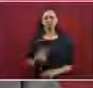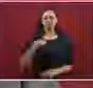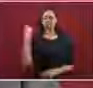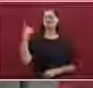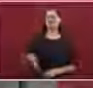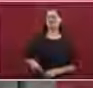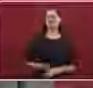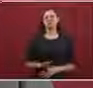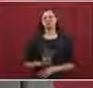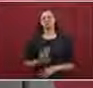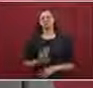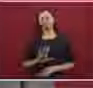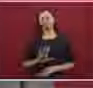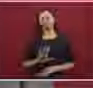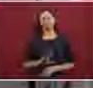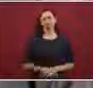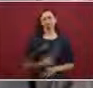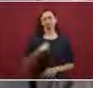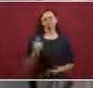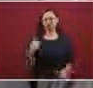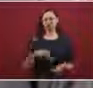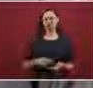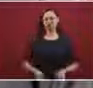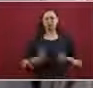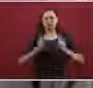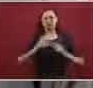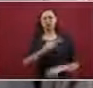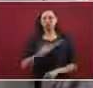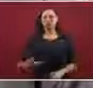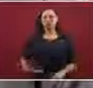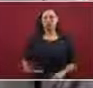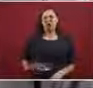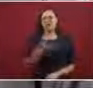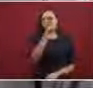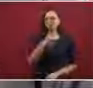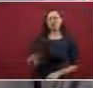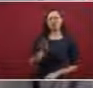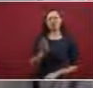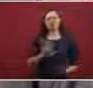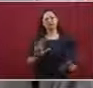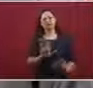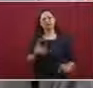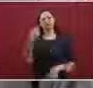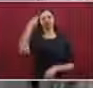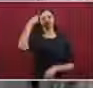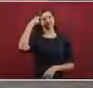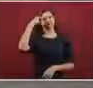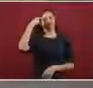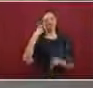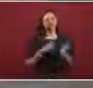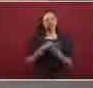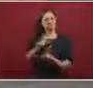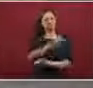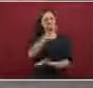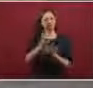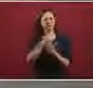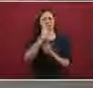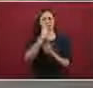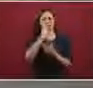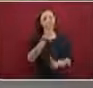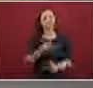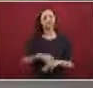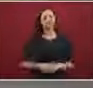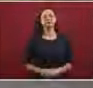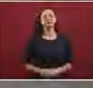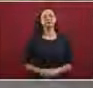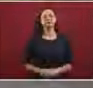autoritarismo. No llegamos para eso. Nada por la fuerza, todo por la razón y el derecho. Y